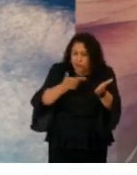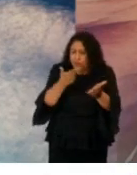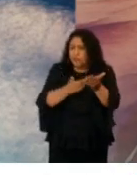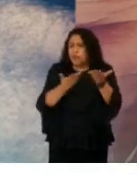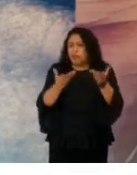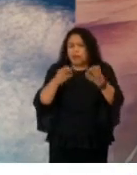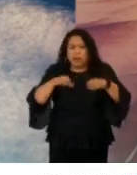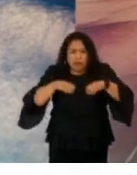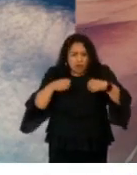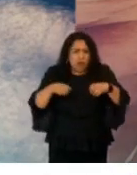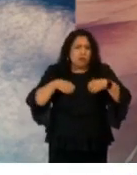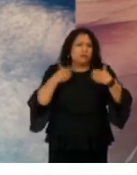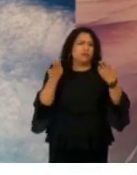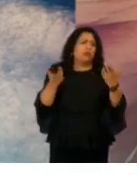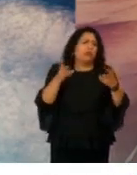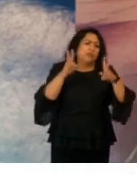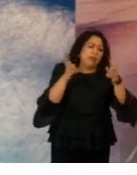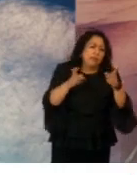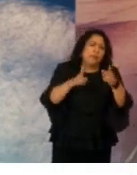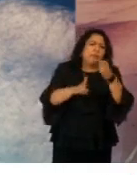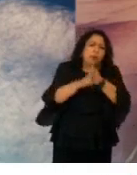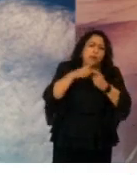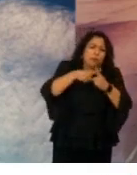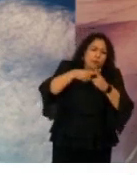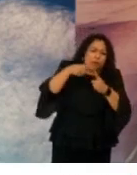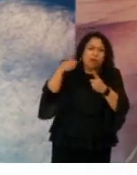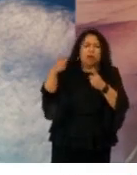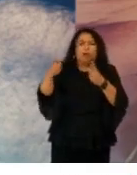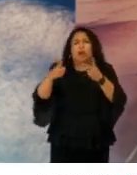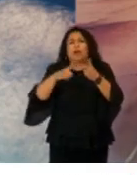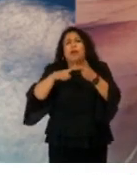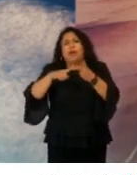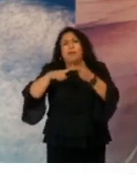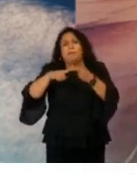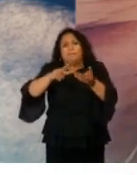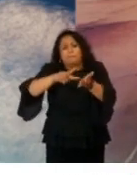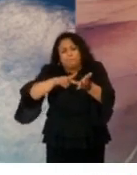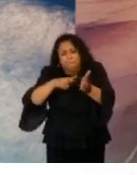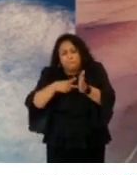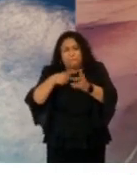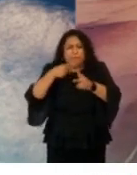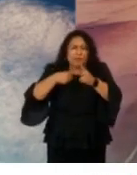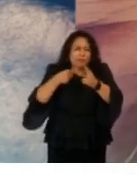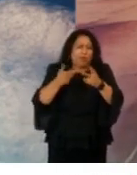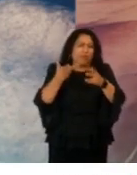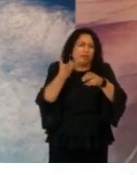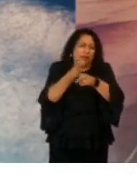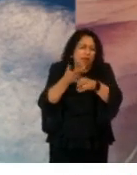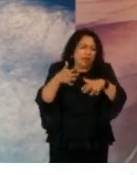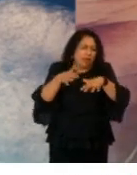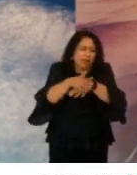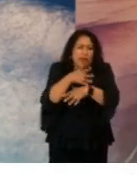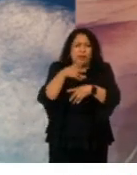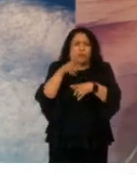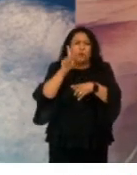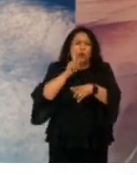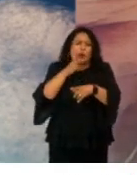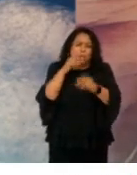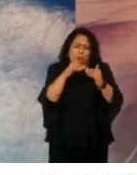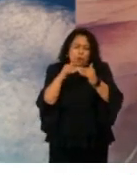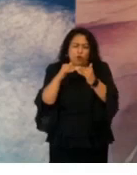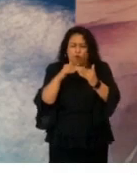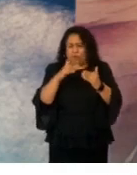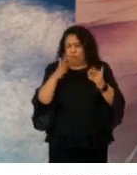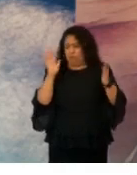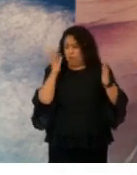con chicos, a hablar de crisis climática, hablar de ciencia, tecnología, ingeniería y matemáticas, hablar de codificación, hablar de perspectiva de género,